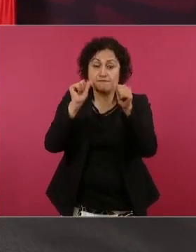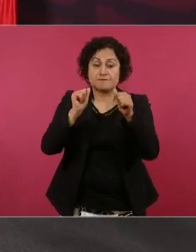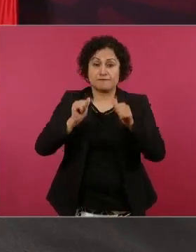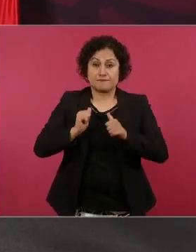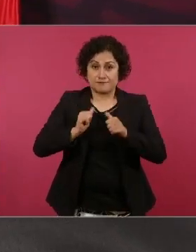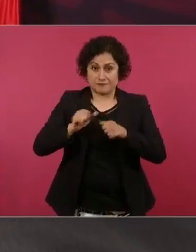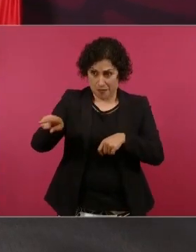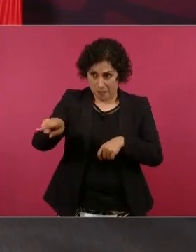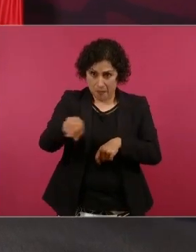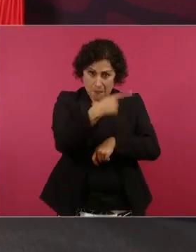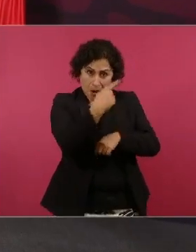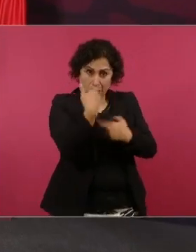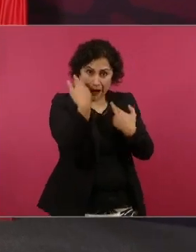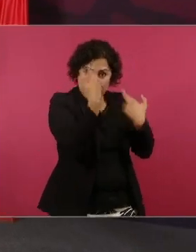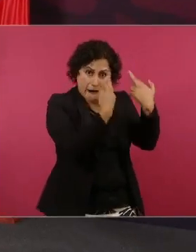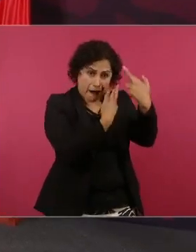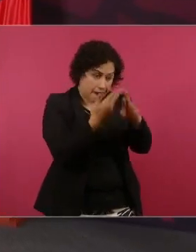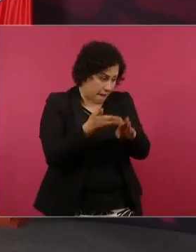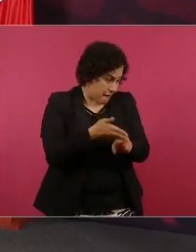Revisen